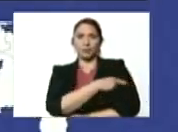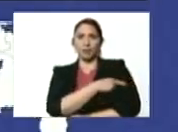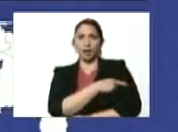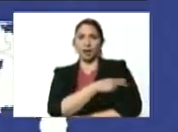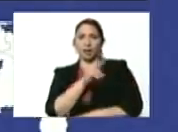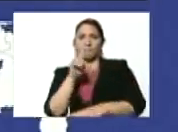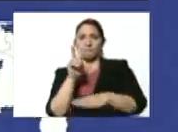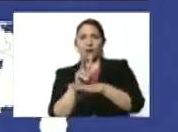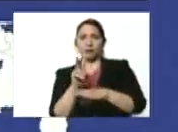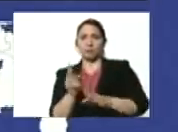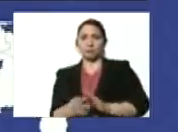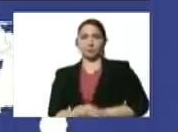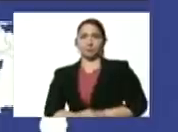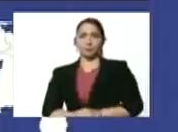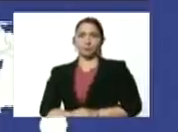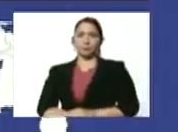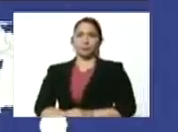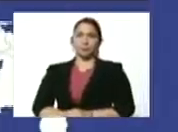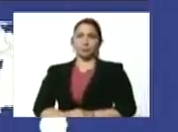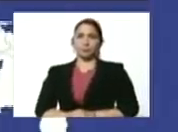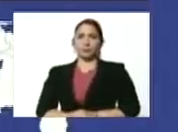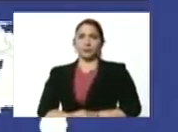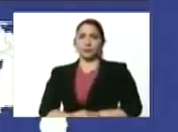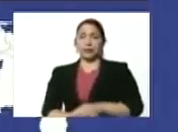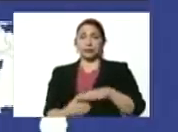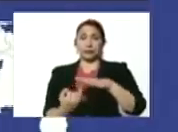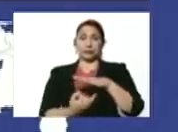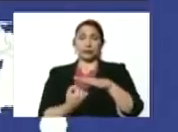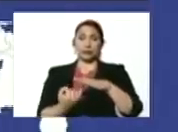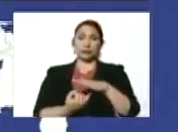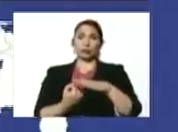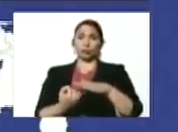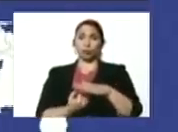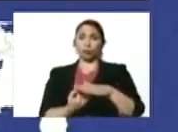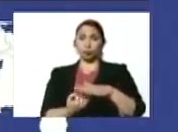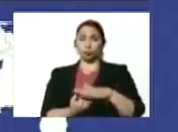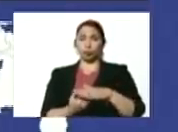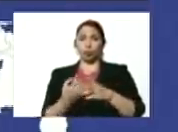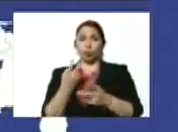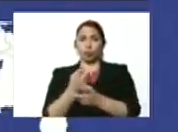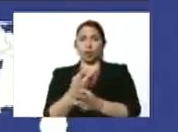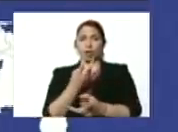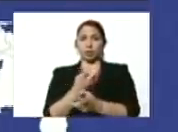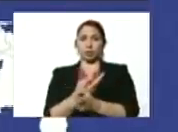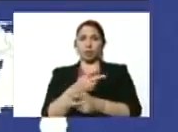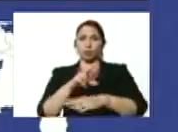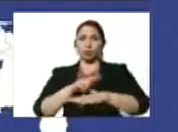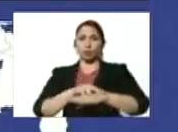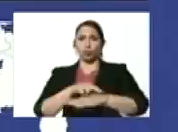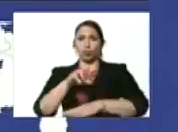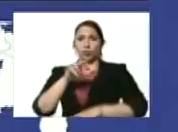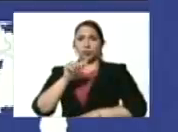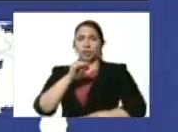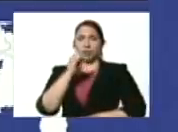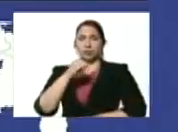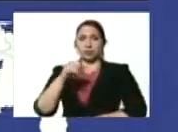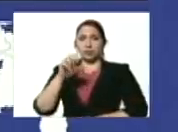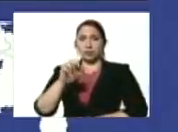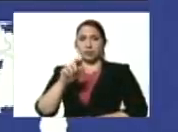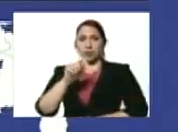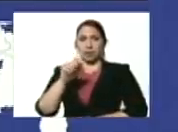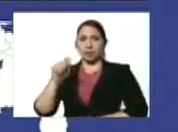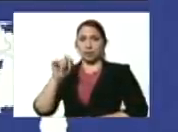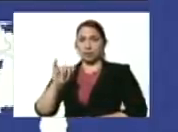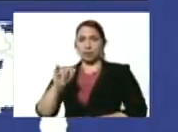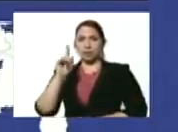Vargas, en el Instituto de Oncología Dr. Luis Racetti, en el Pérez Carreño, el